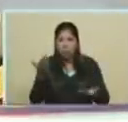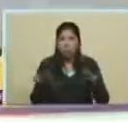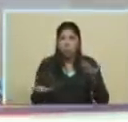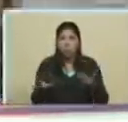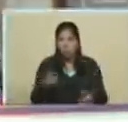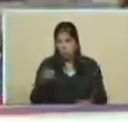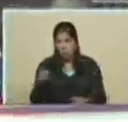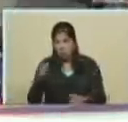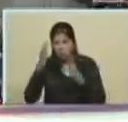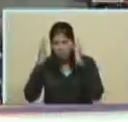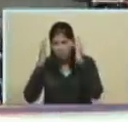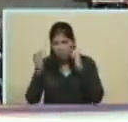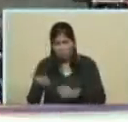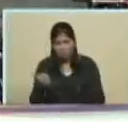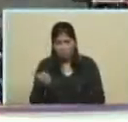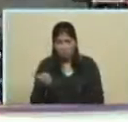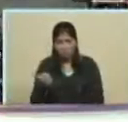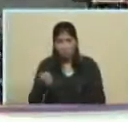Ramos Alluc.